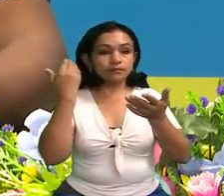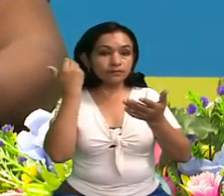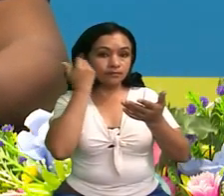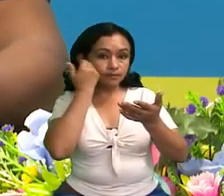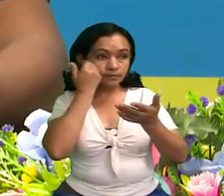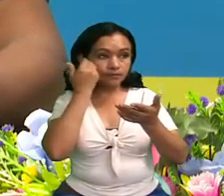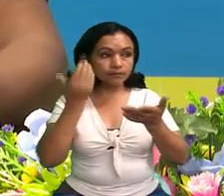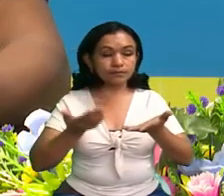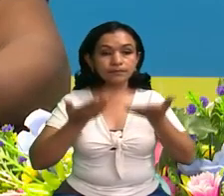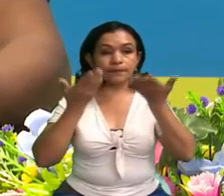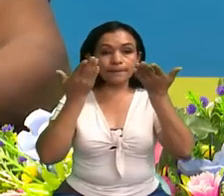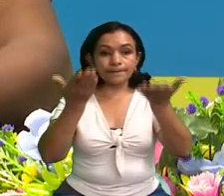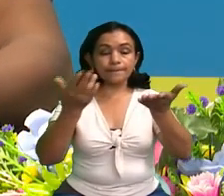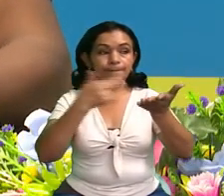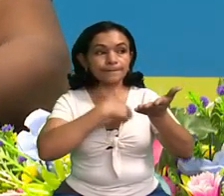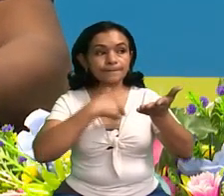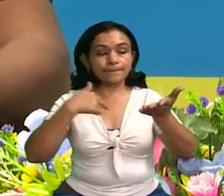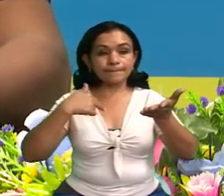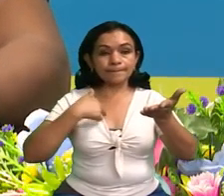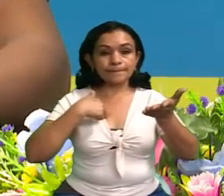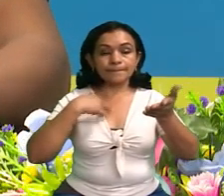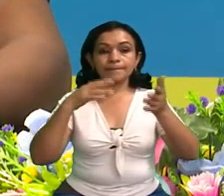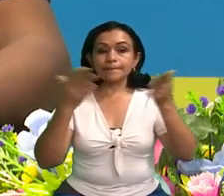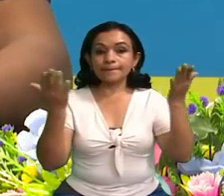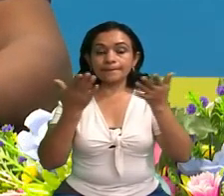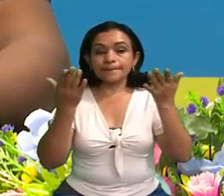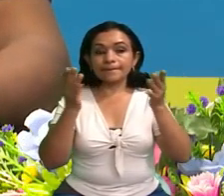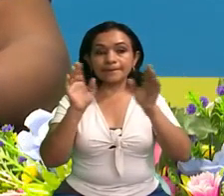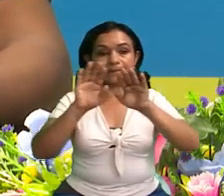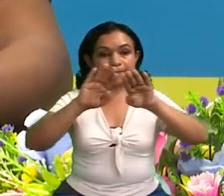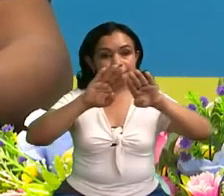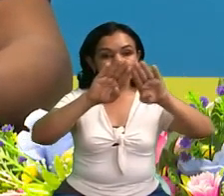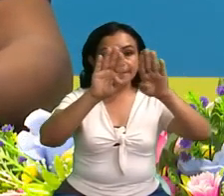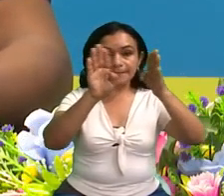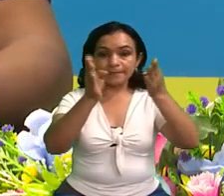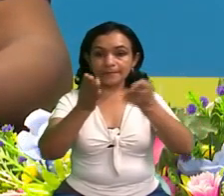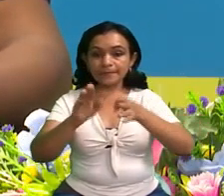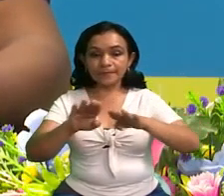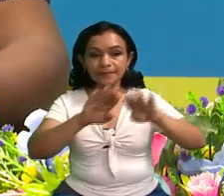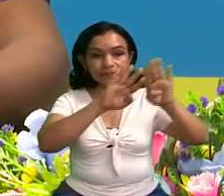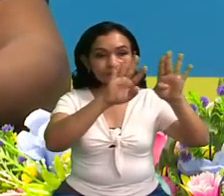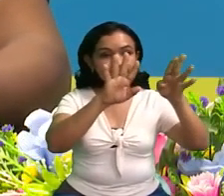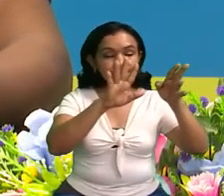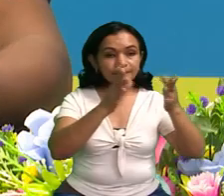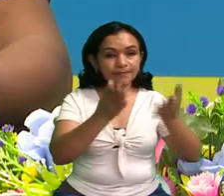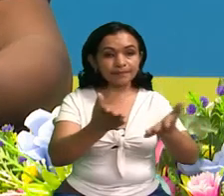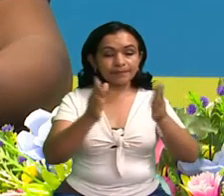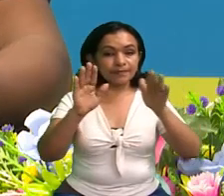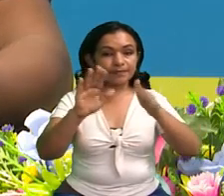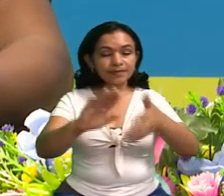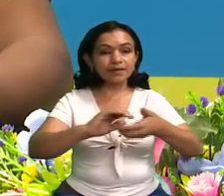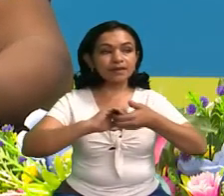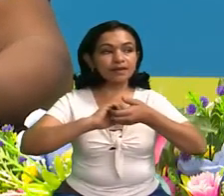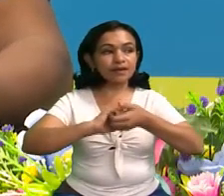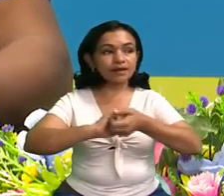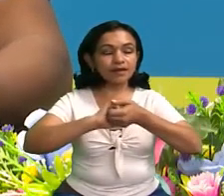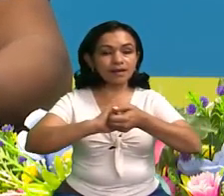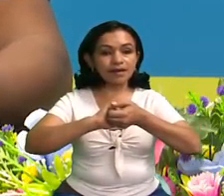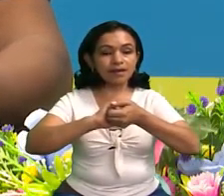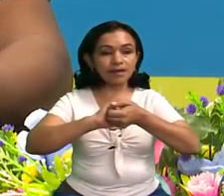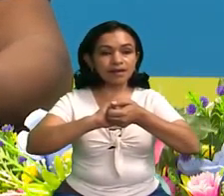se presenta mayoritariamente en lo que son las féminas. ¿Usted ha tenido celulitis, amiga televidente que nos está